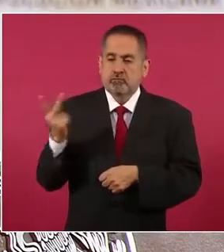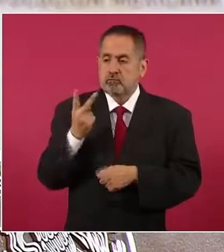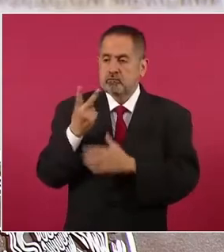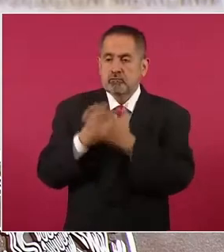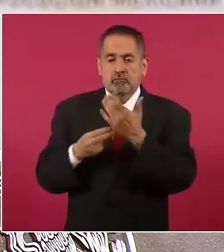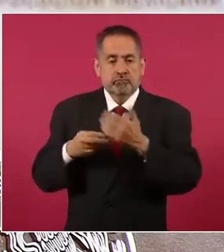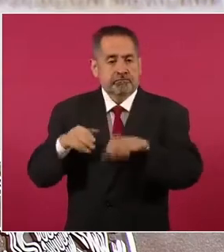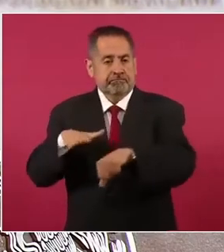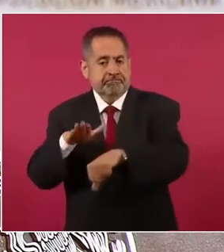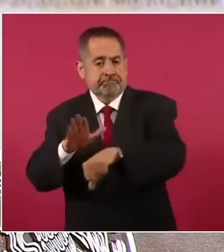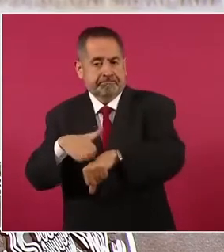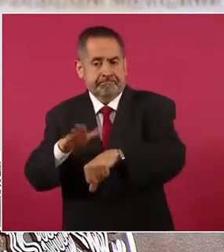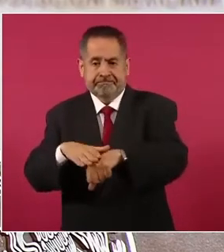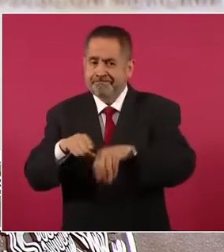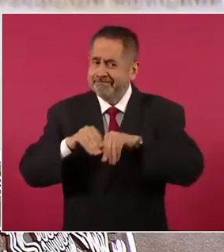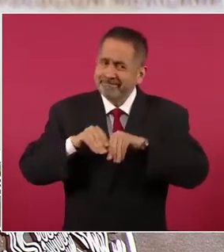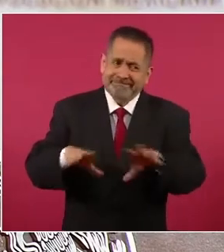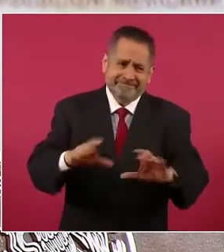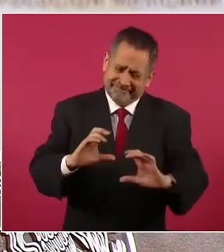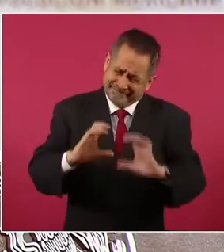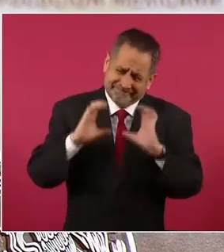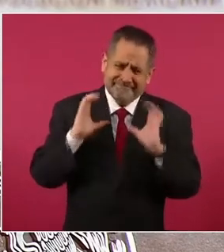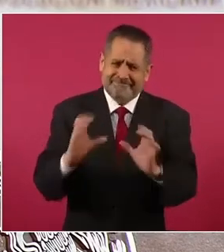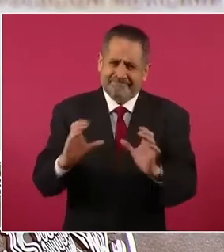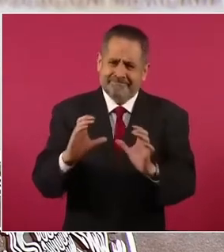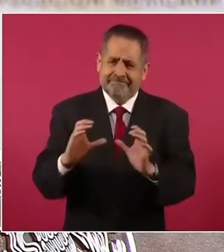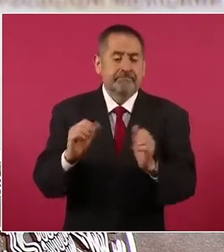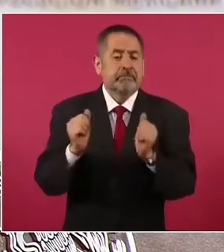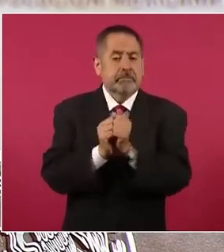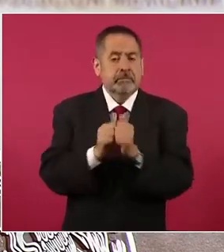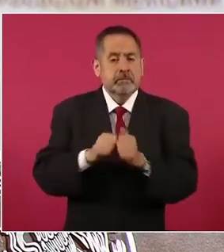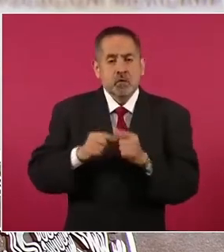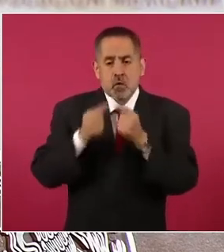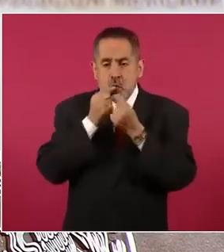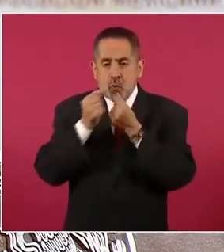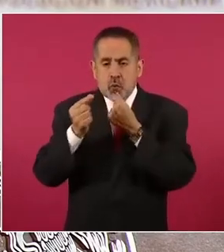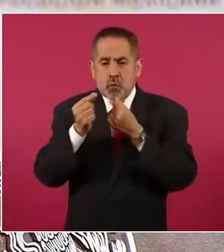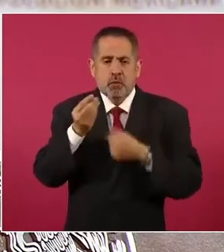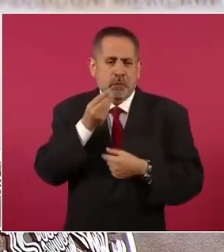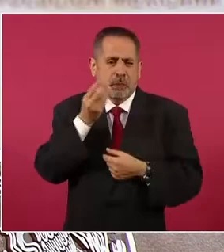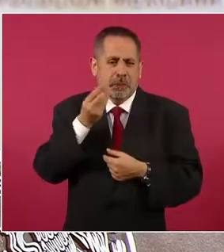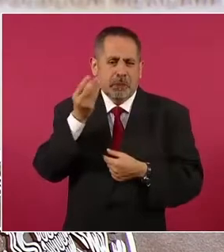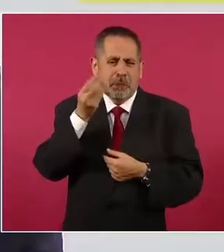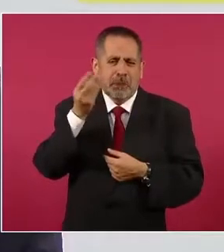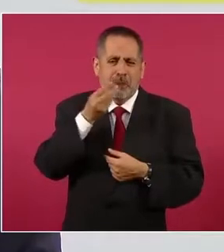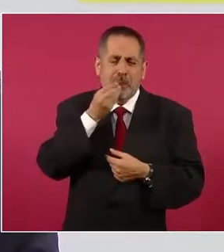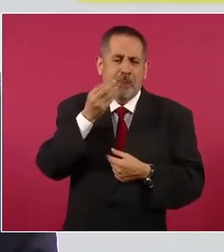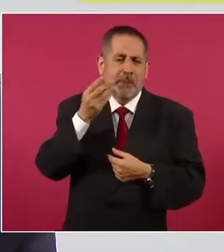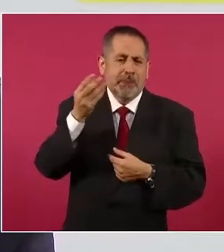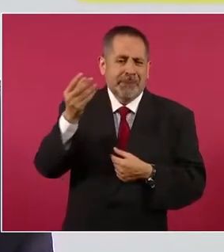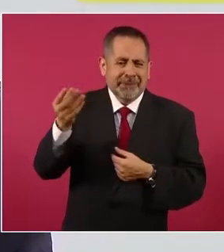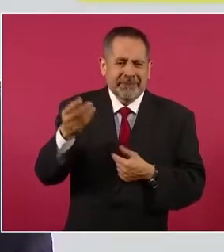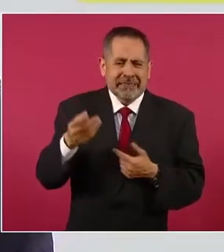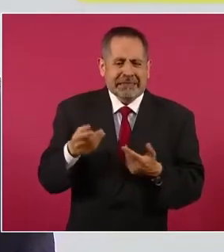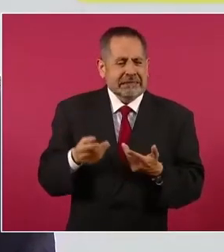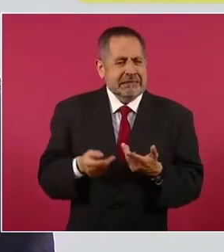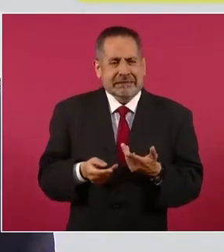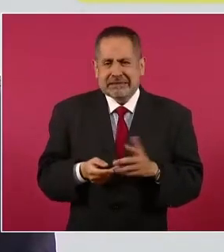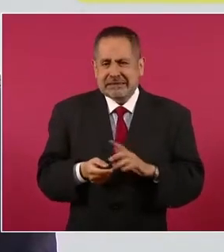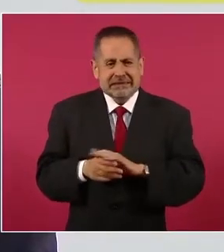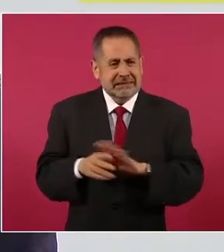una alerta sanitaria máxima, pues a través de una extensa evaluación de riesgos identificamos que estos